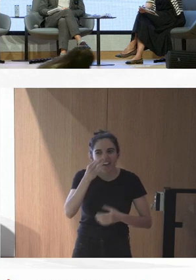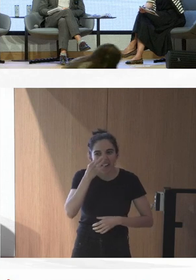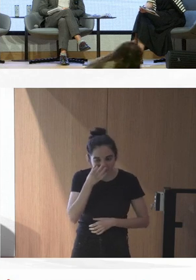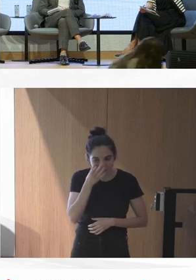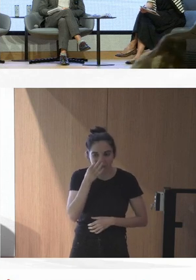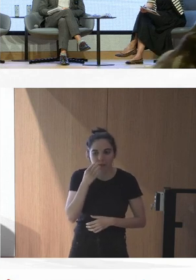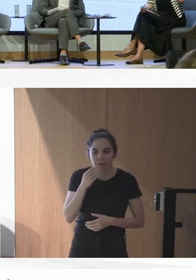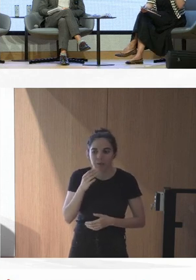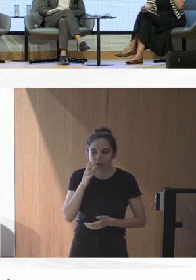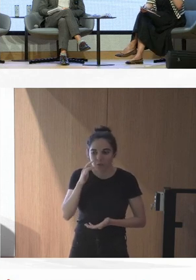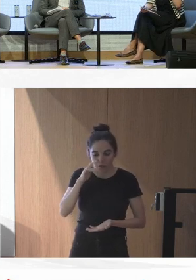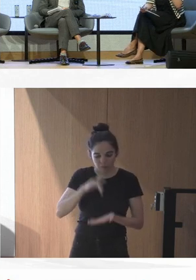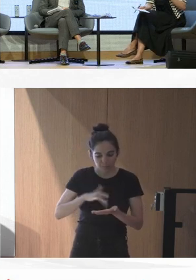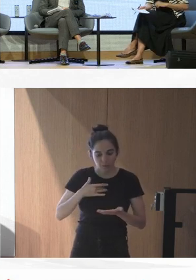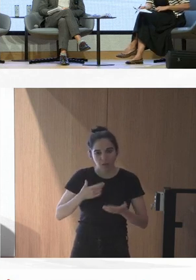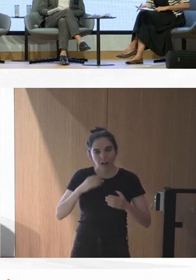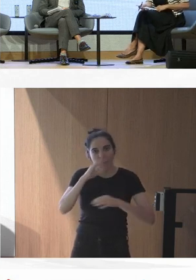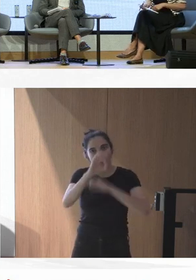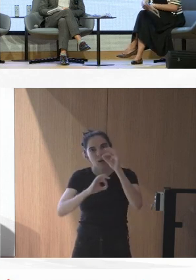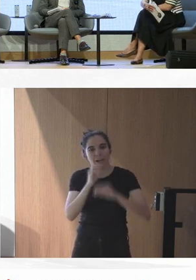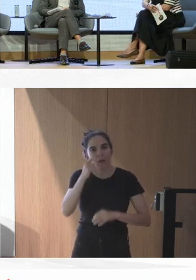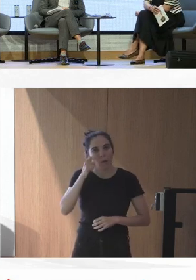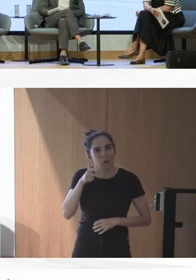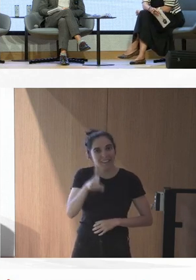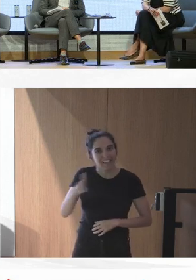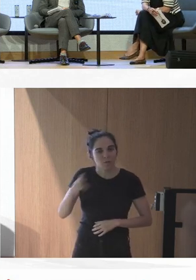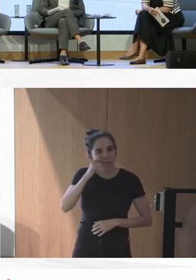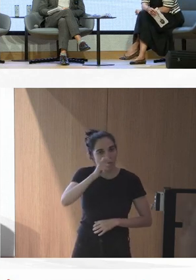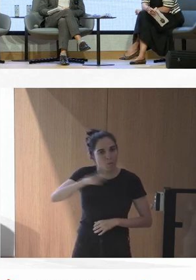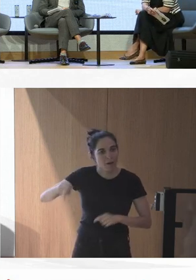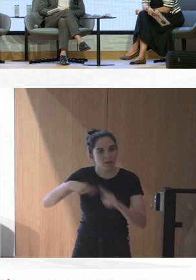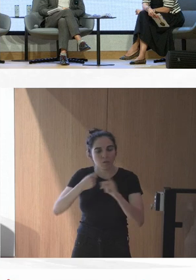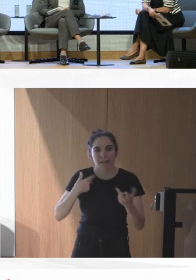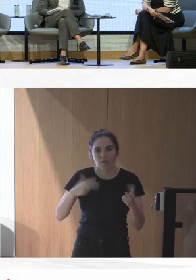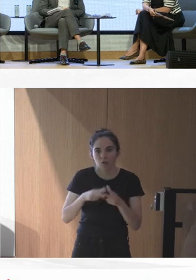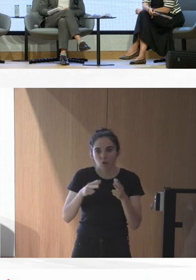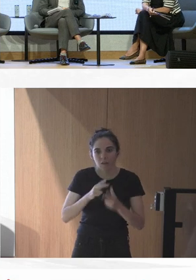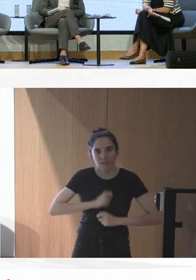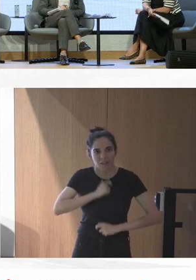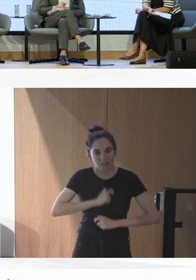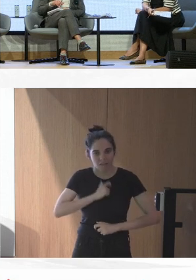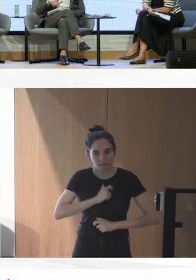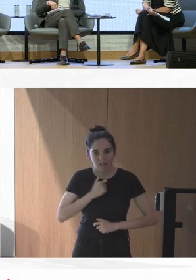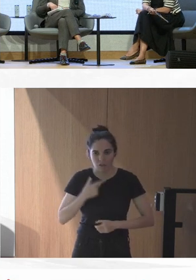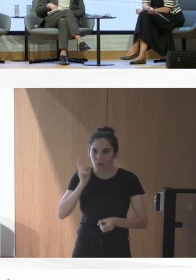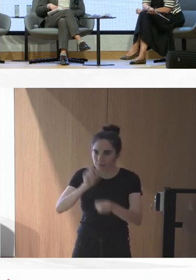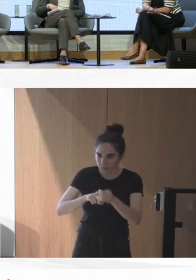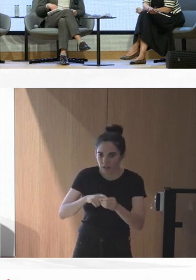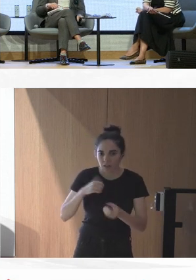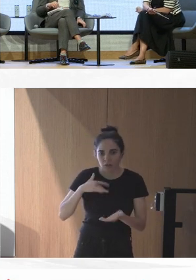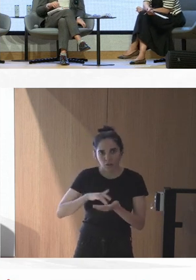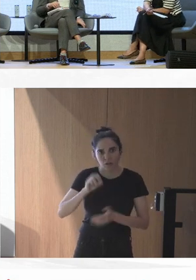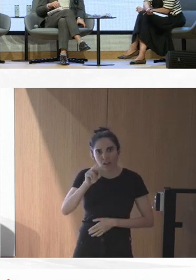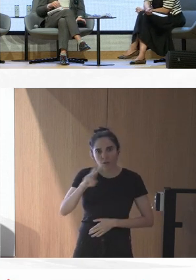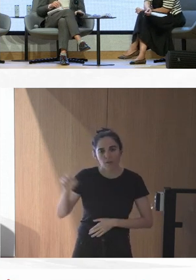parten de ser integrante de una organización de derechos humanos y de la sociedad civil que en los últimos 12 años ha tenido